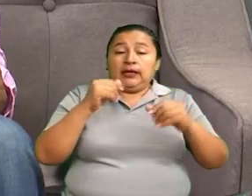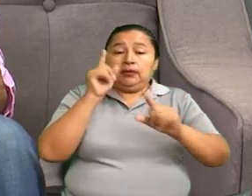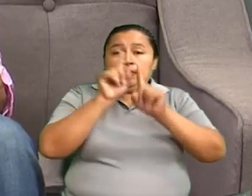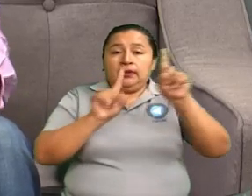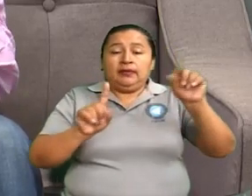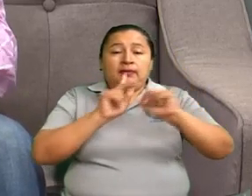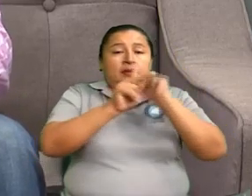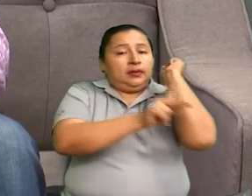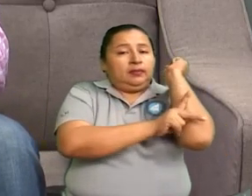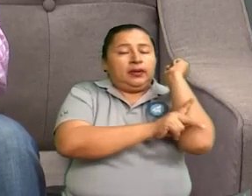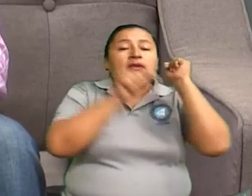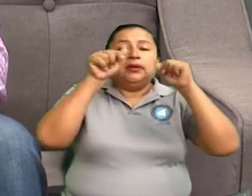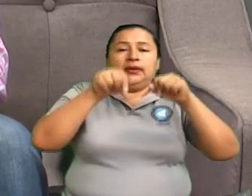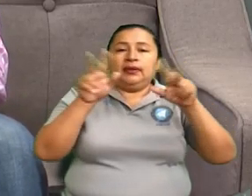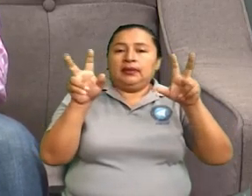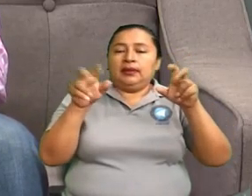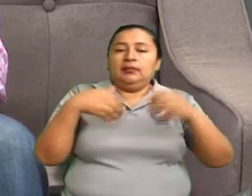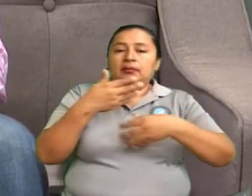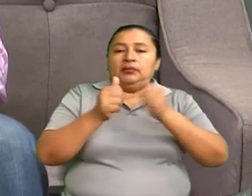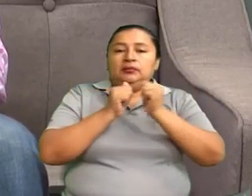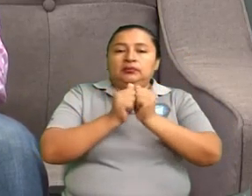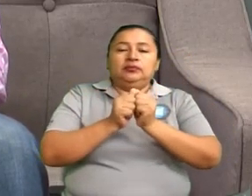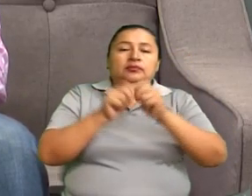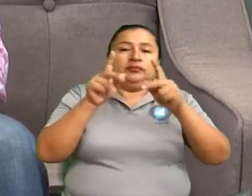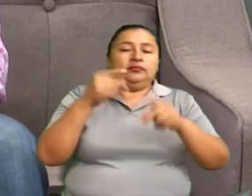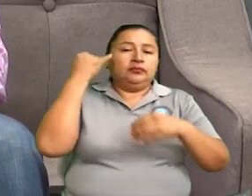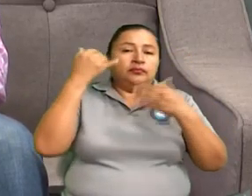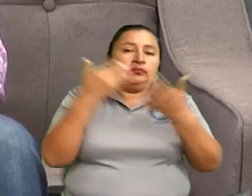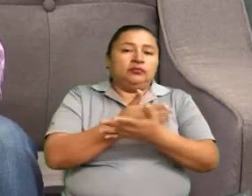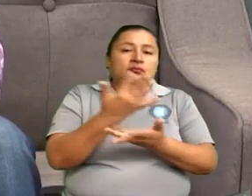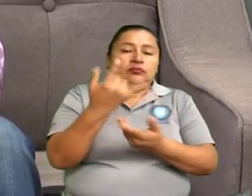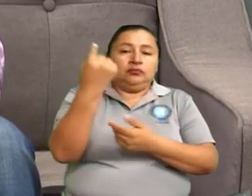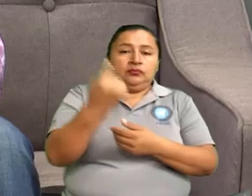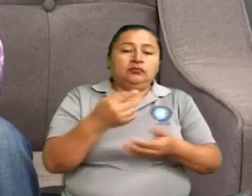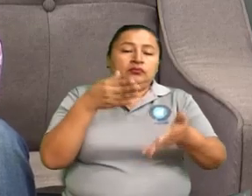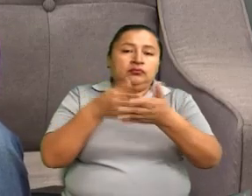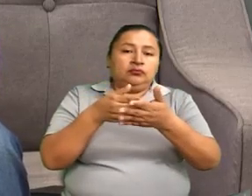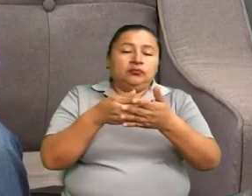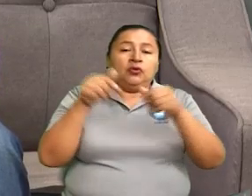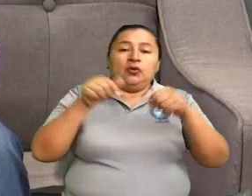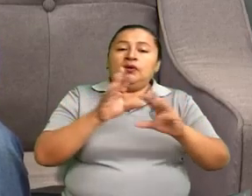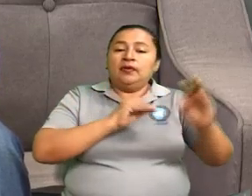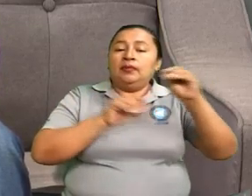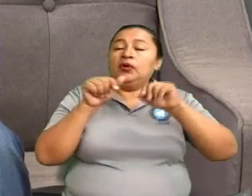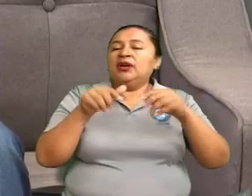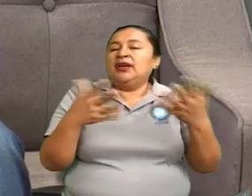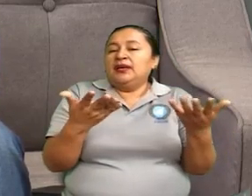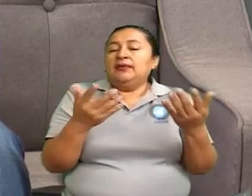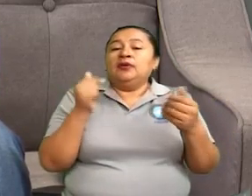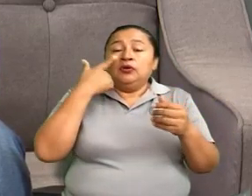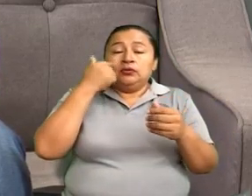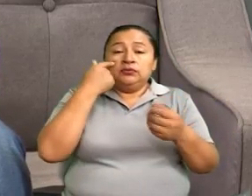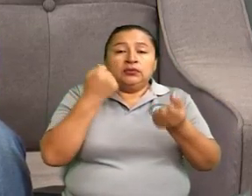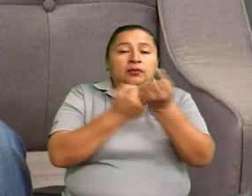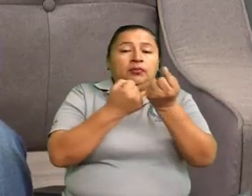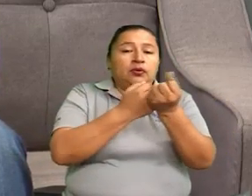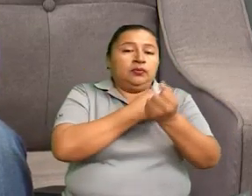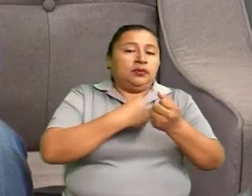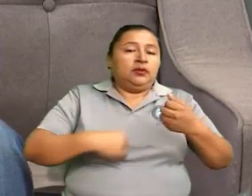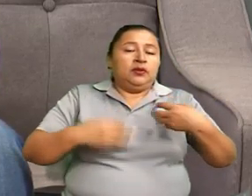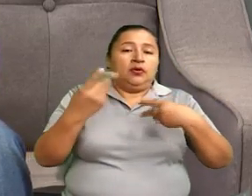de país en función de ese acompañamiento a las y los emprendedores. Ya volvemos, tenemos que hacer una pausa, pero hoy estamos conversando y conociendo el apoyo que brinda el